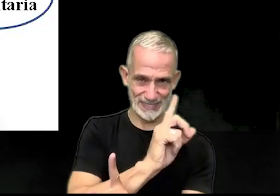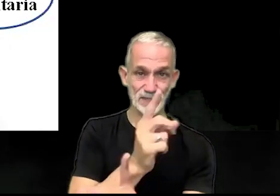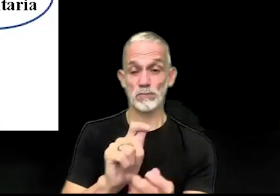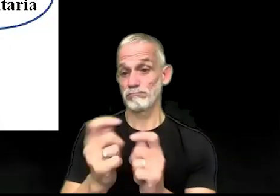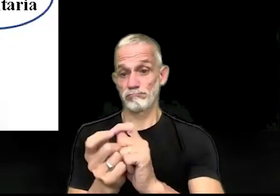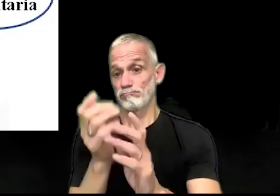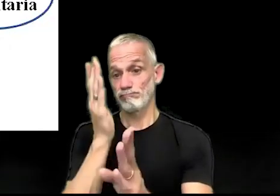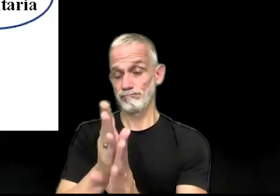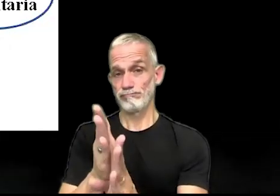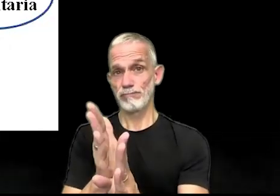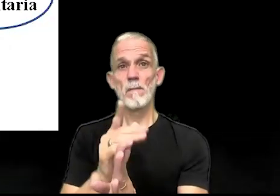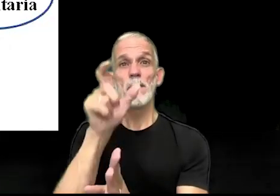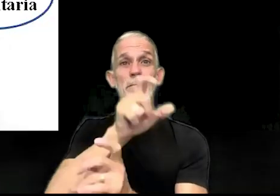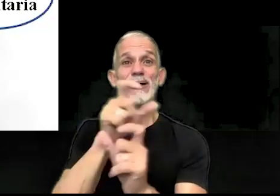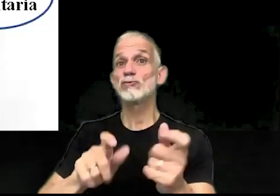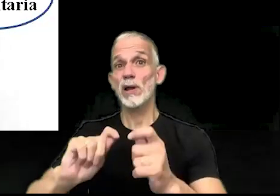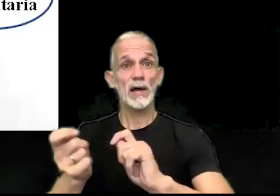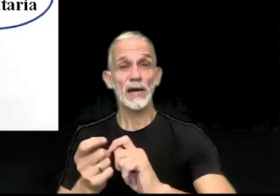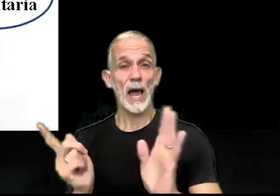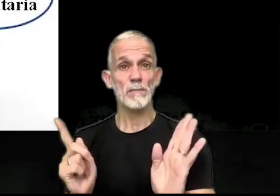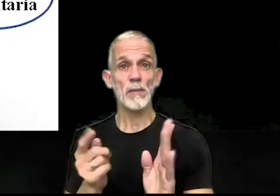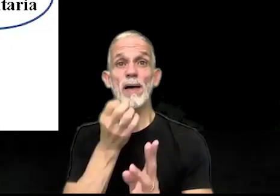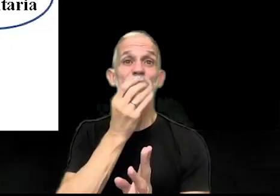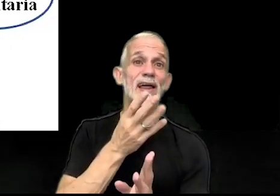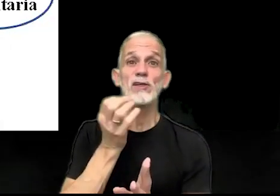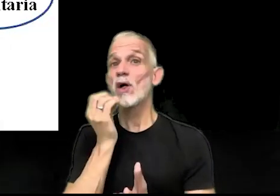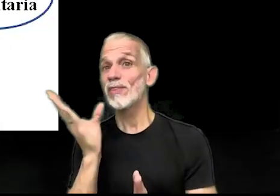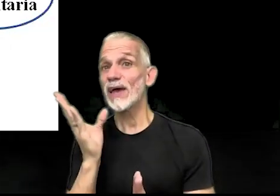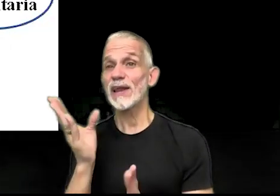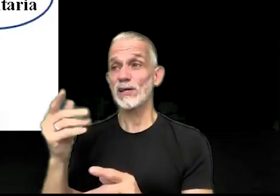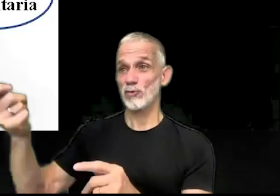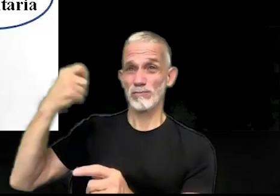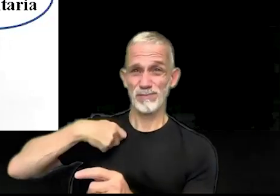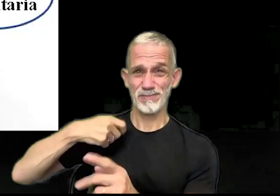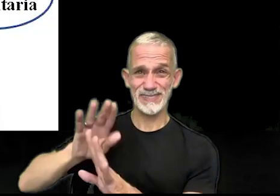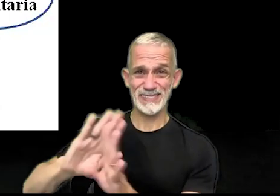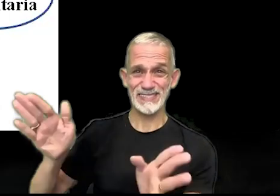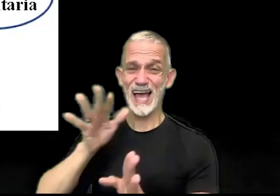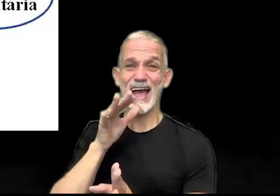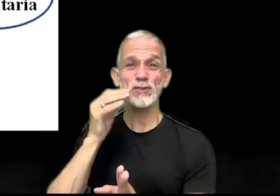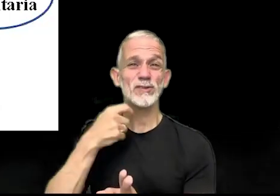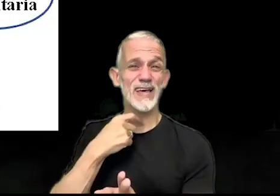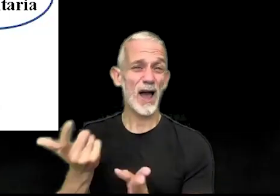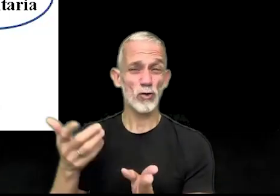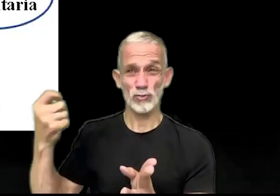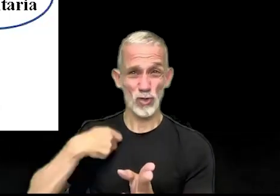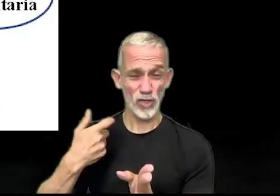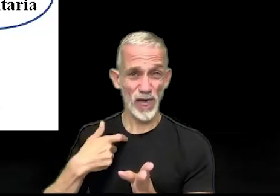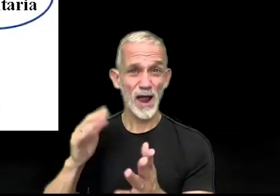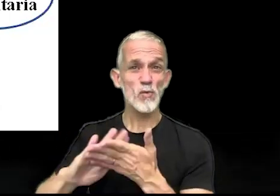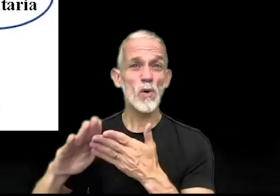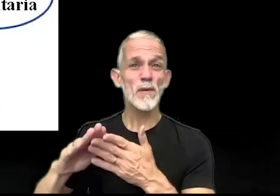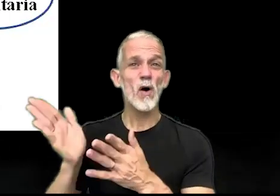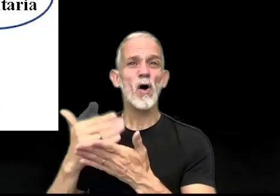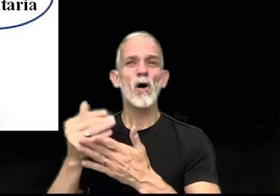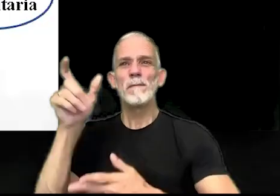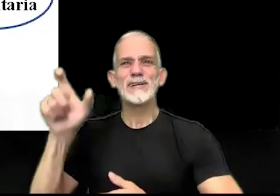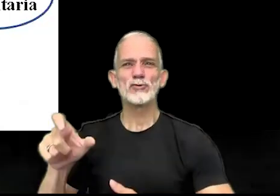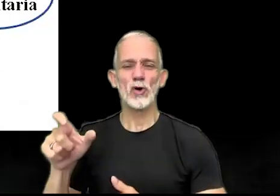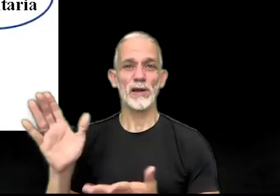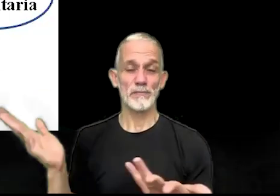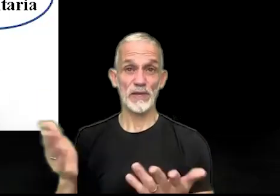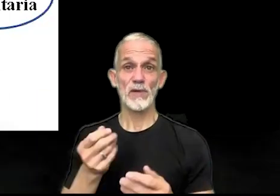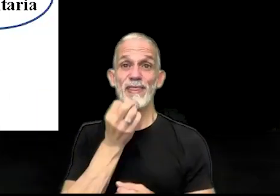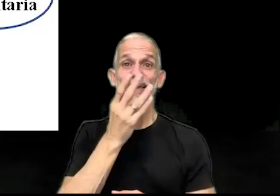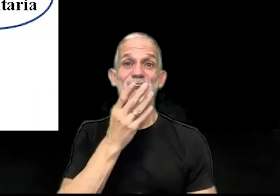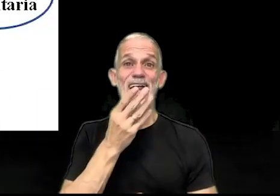porque cambiaron las personas con la declaratoria y esto es lo que la ley nos indica y quien va a hacer